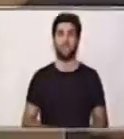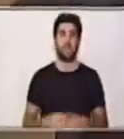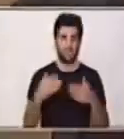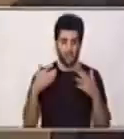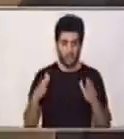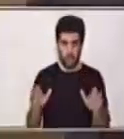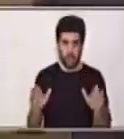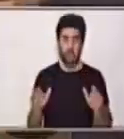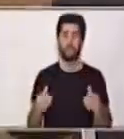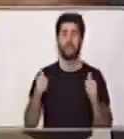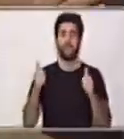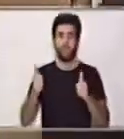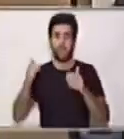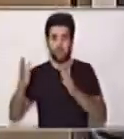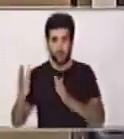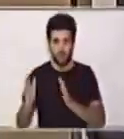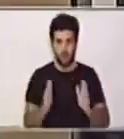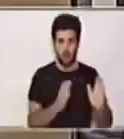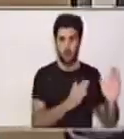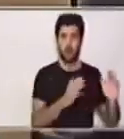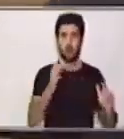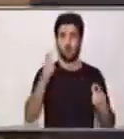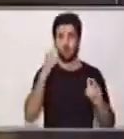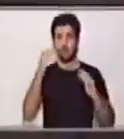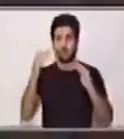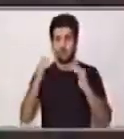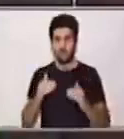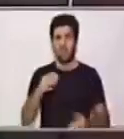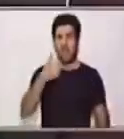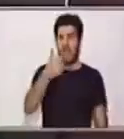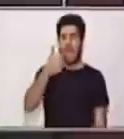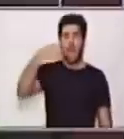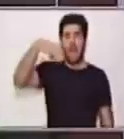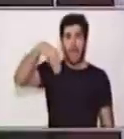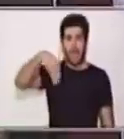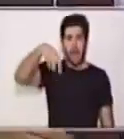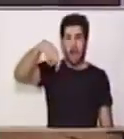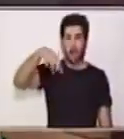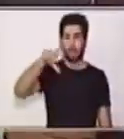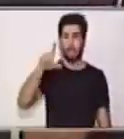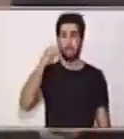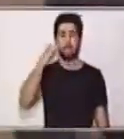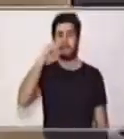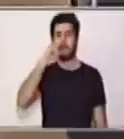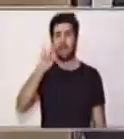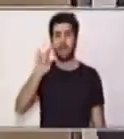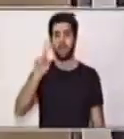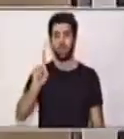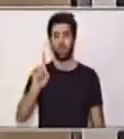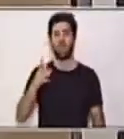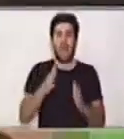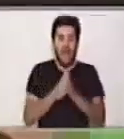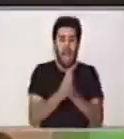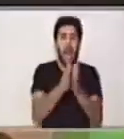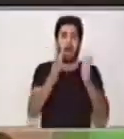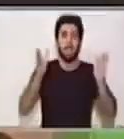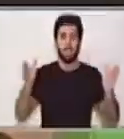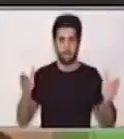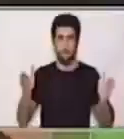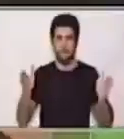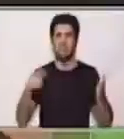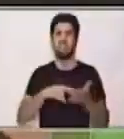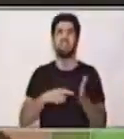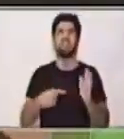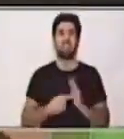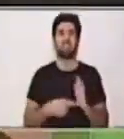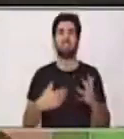Ahora, vamos a calcular la amplitud de los intervalos. Como